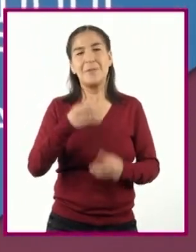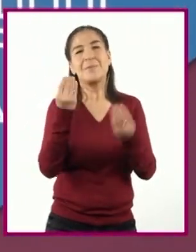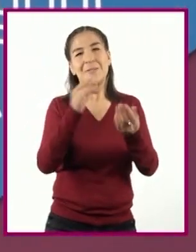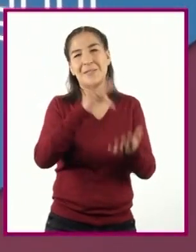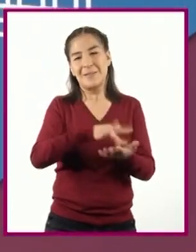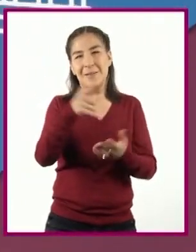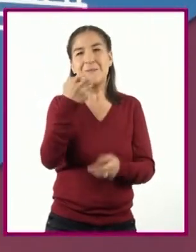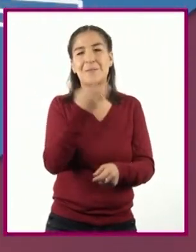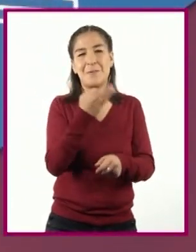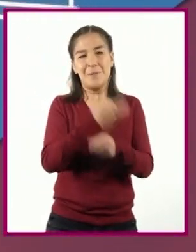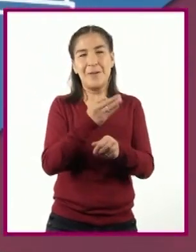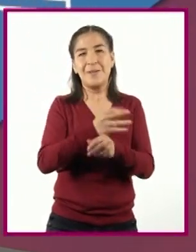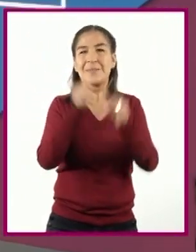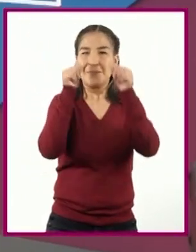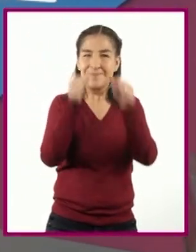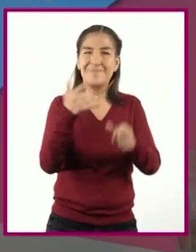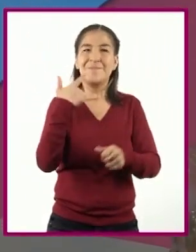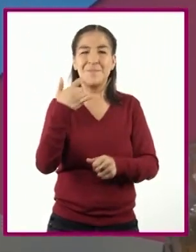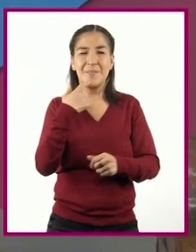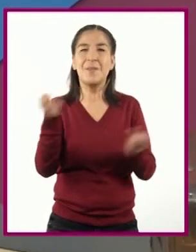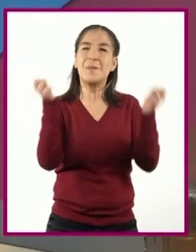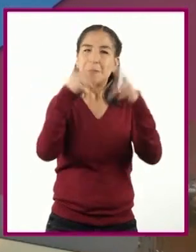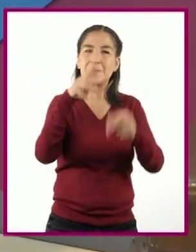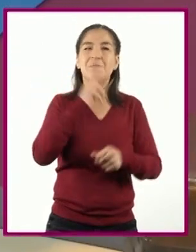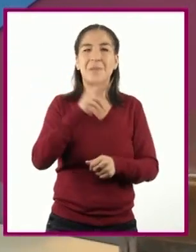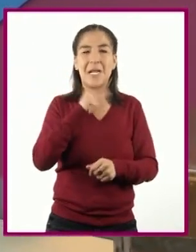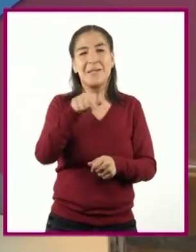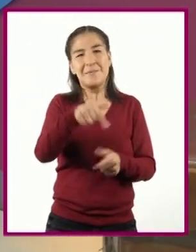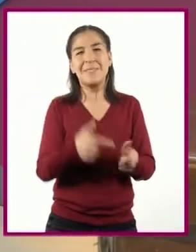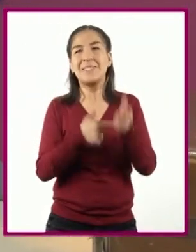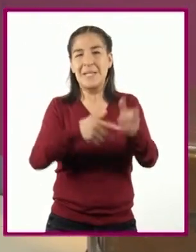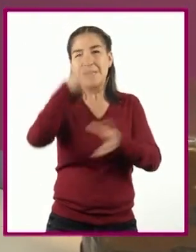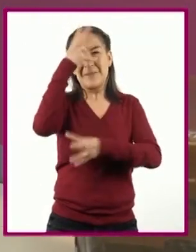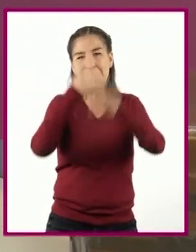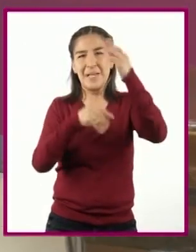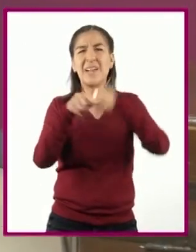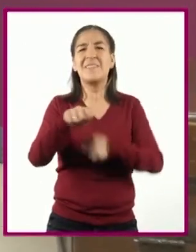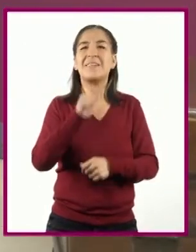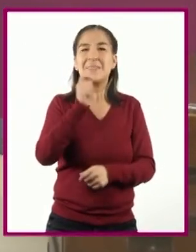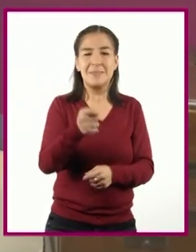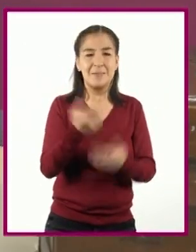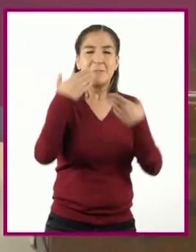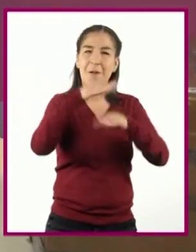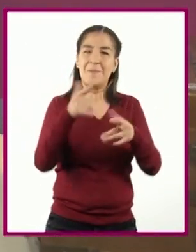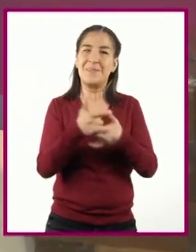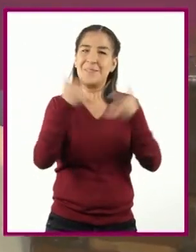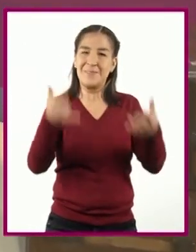agradezco mucho su atención y esfuerzo. Nos vemos pronto para seguir aprendiendo un poco más sobre